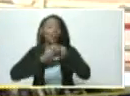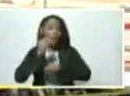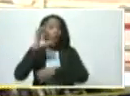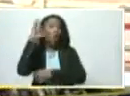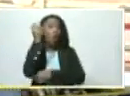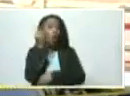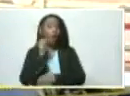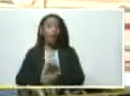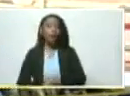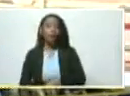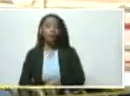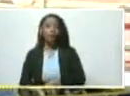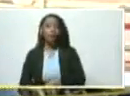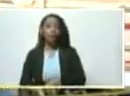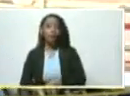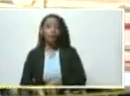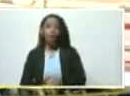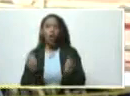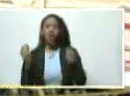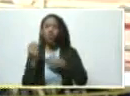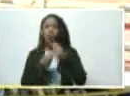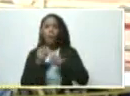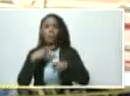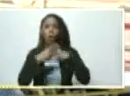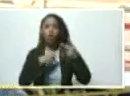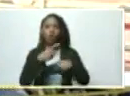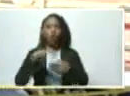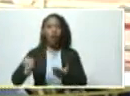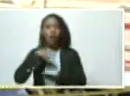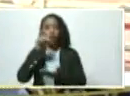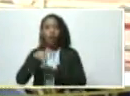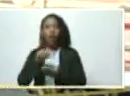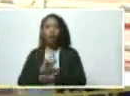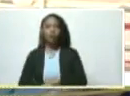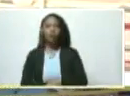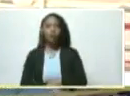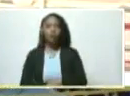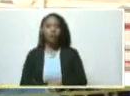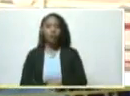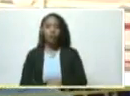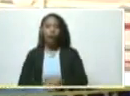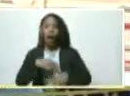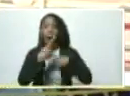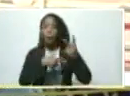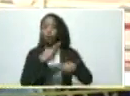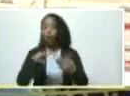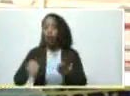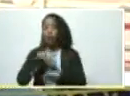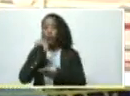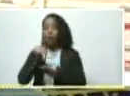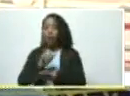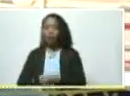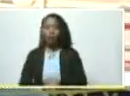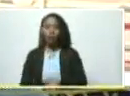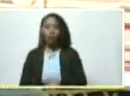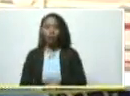lograrlo. Con producción nacional, Castro Sotelo. Es la producción nacional.